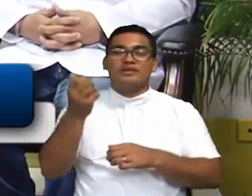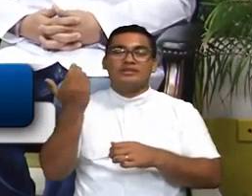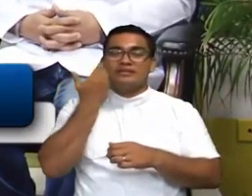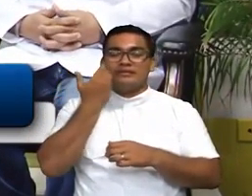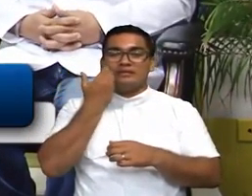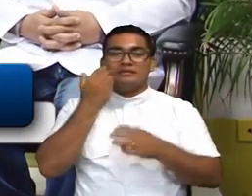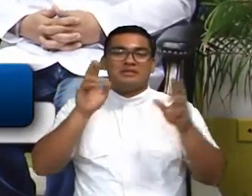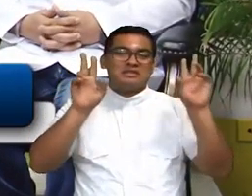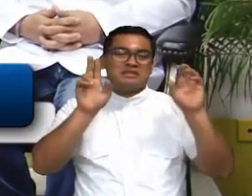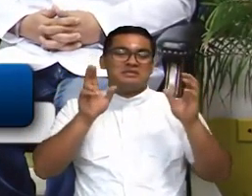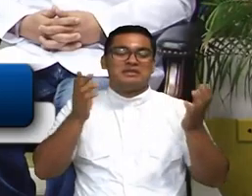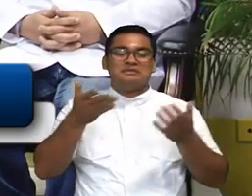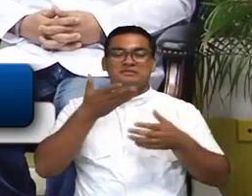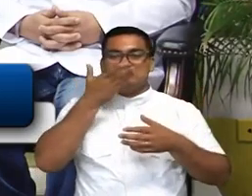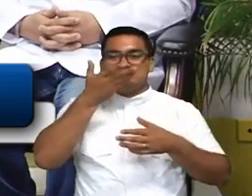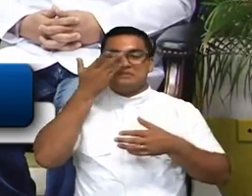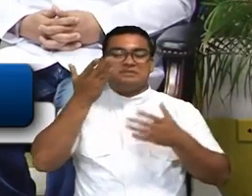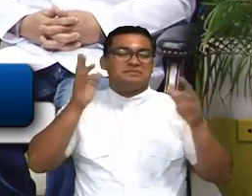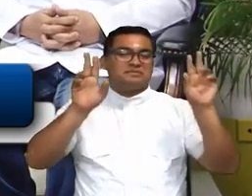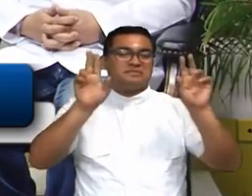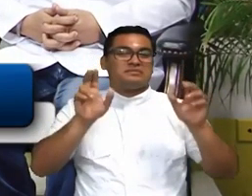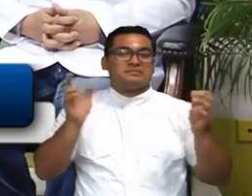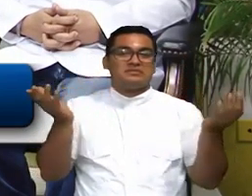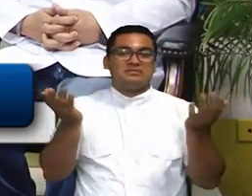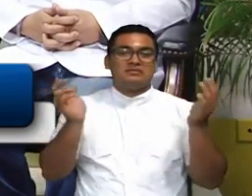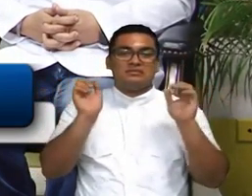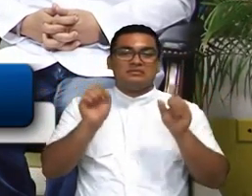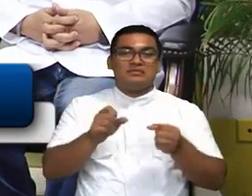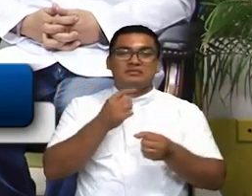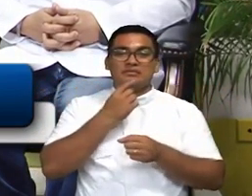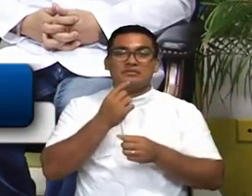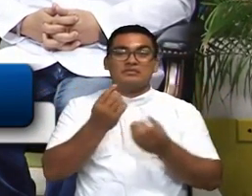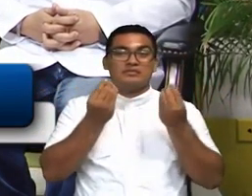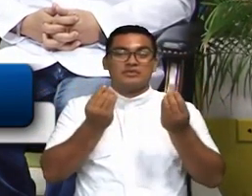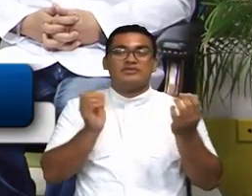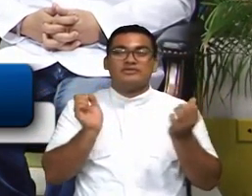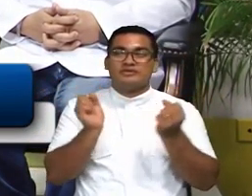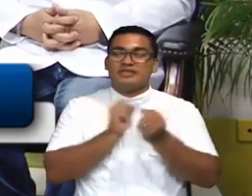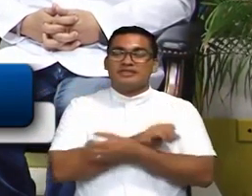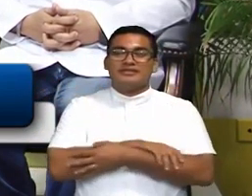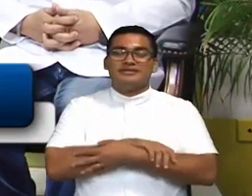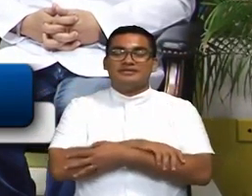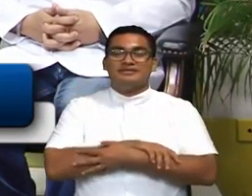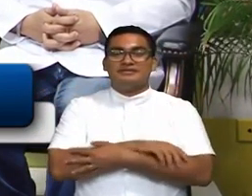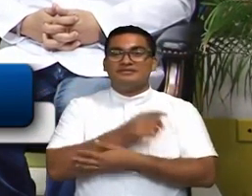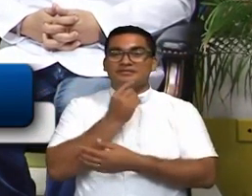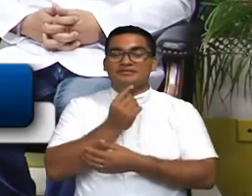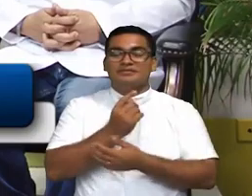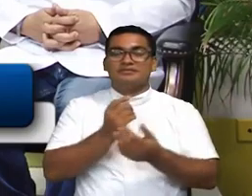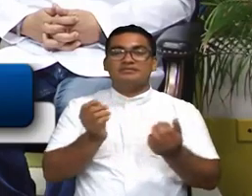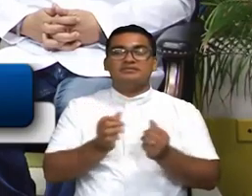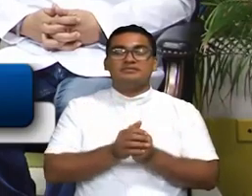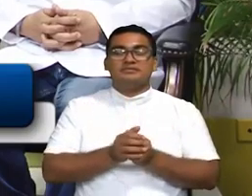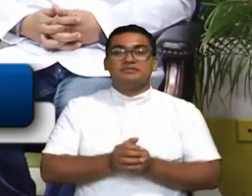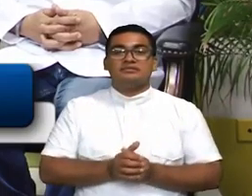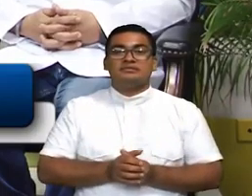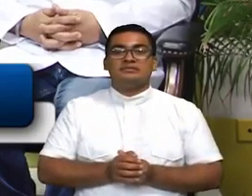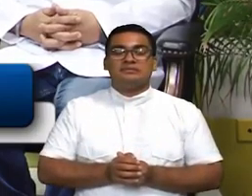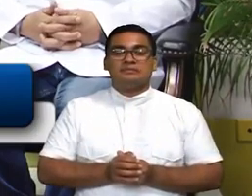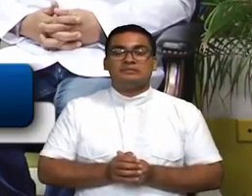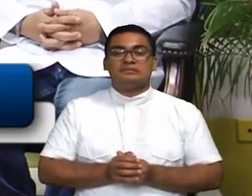asociadas respiratorias? ¿Qué otras más nos pueden provocar estar muy expuestos a temperaturas frías?